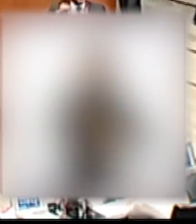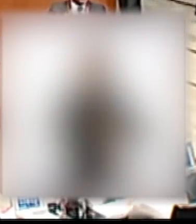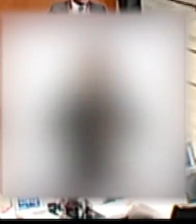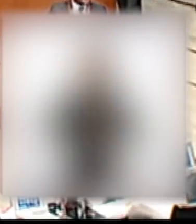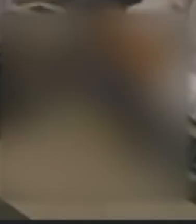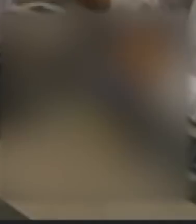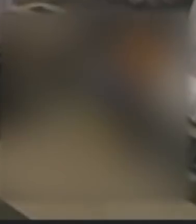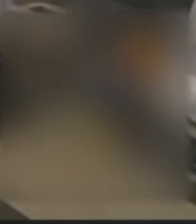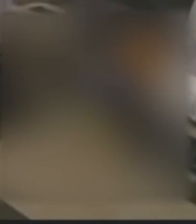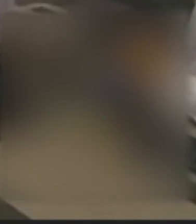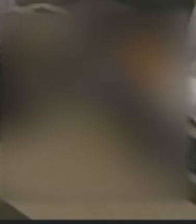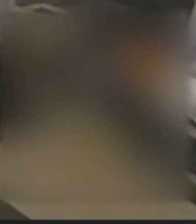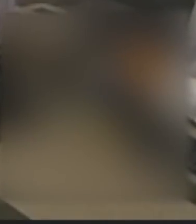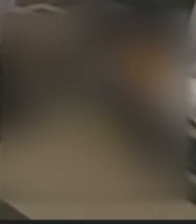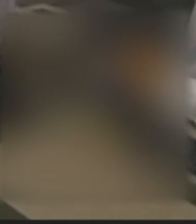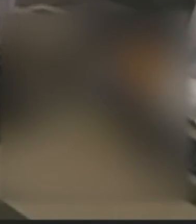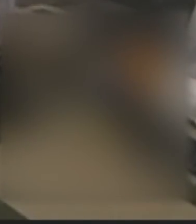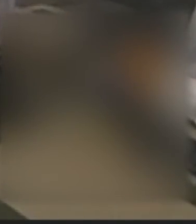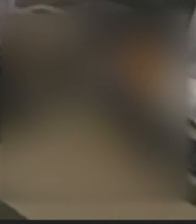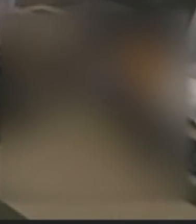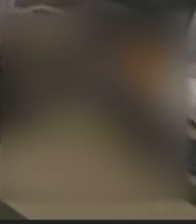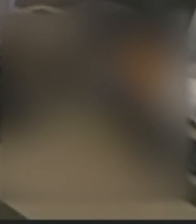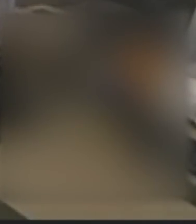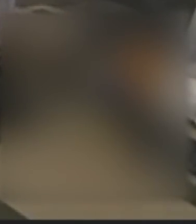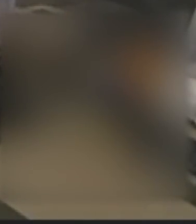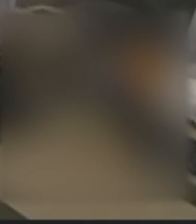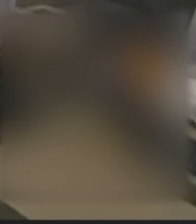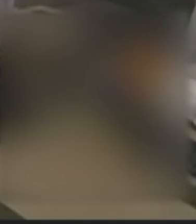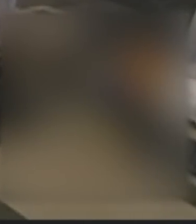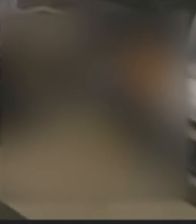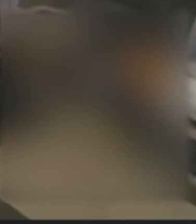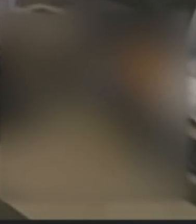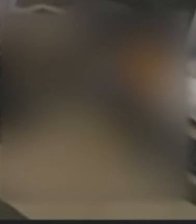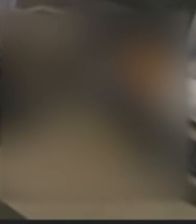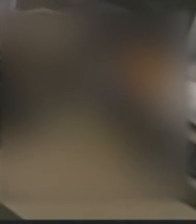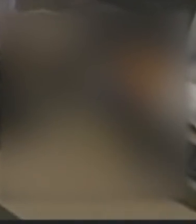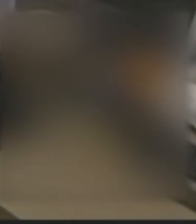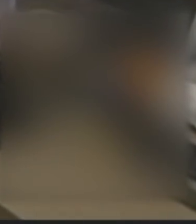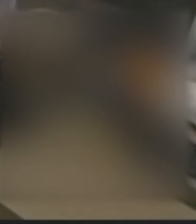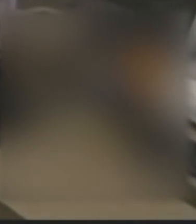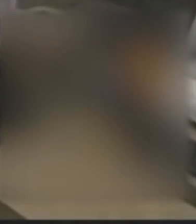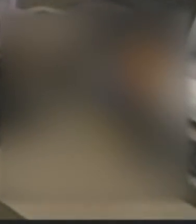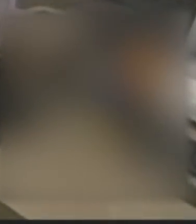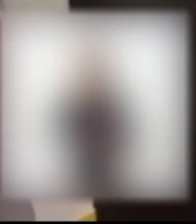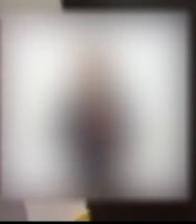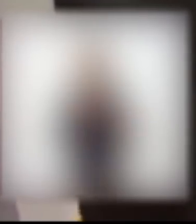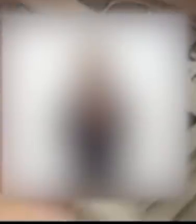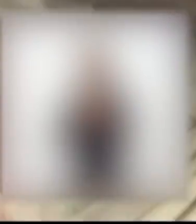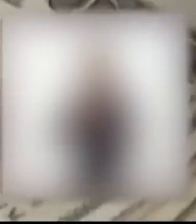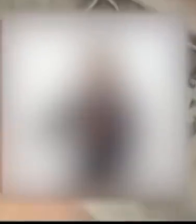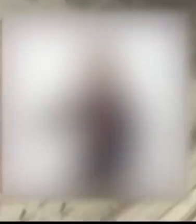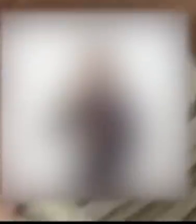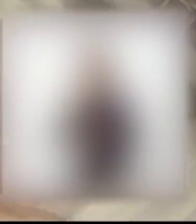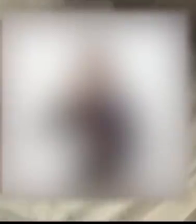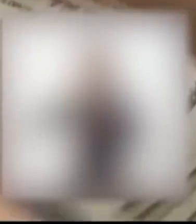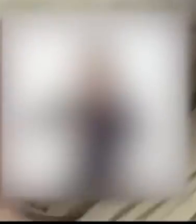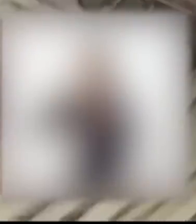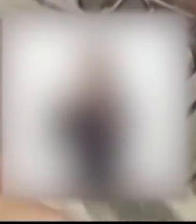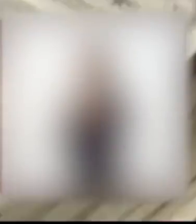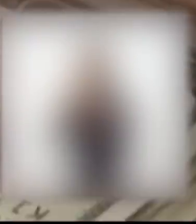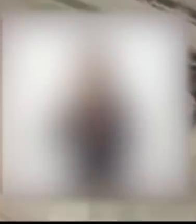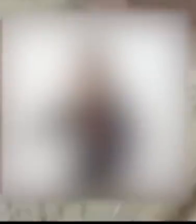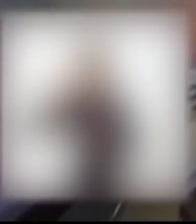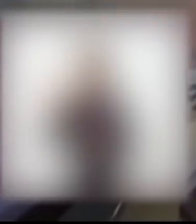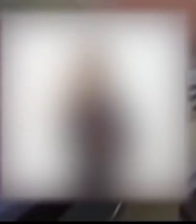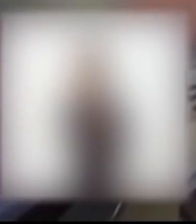Regeneración Nacional presentó una iniciativa para disminuir o quitar algunas comisiones bancarias. La iniciativa provocó un